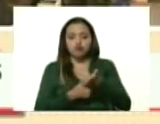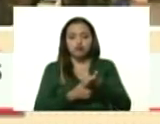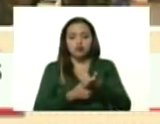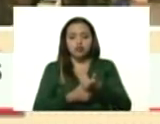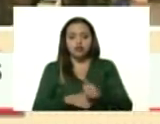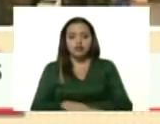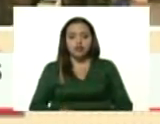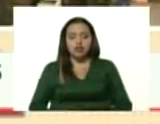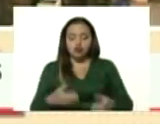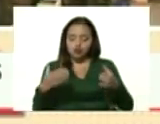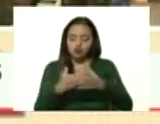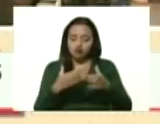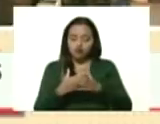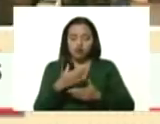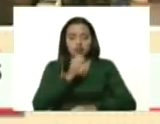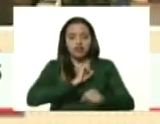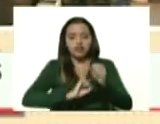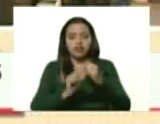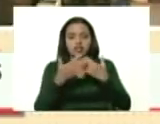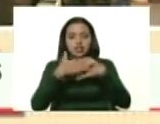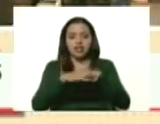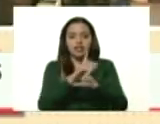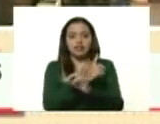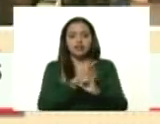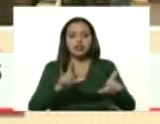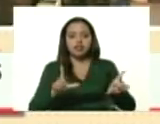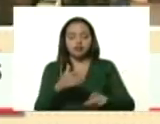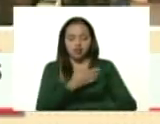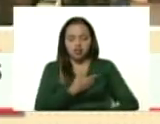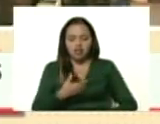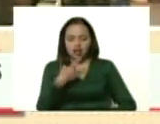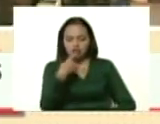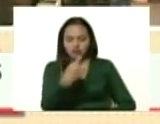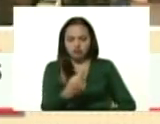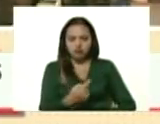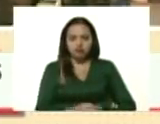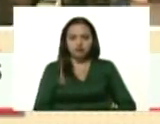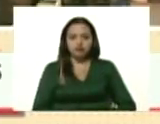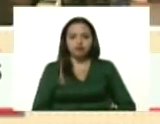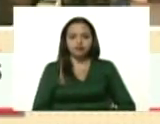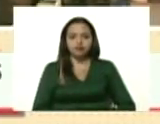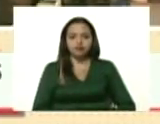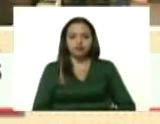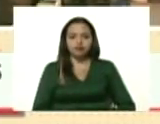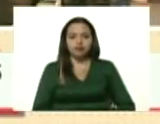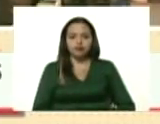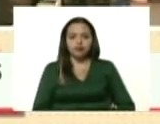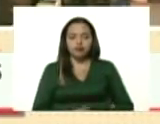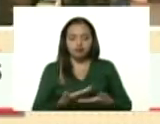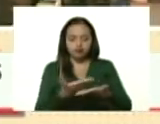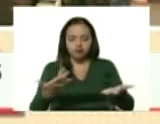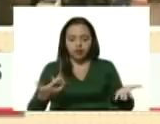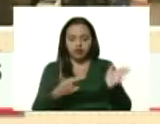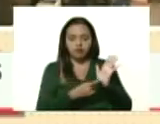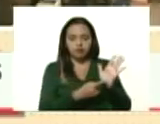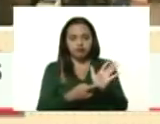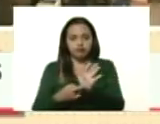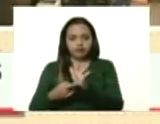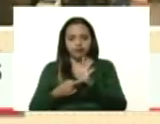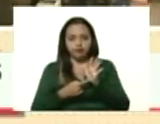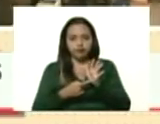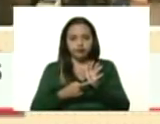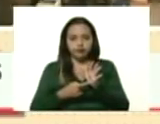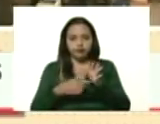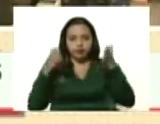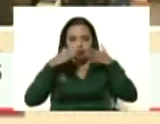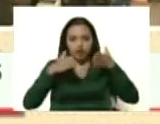Unidad Popular de Defensa Integral La Libertad. Yo quiero que ustedes le den el ejemplo práctico y la